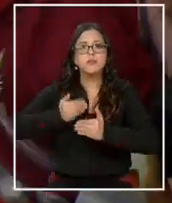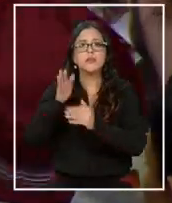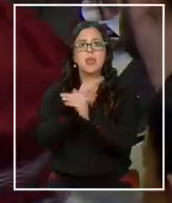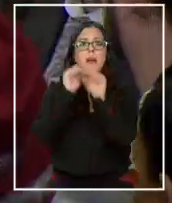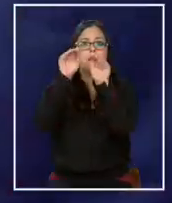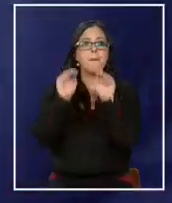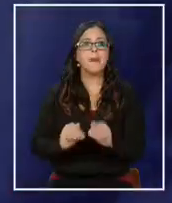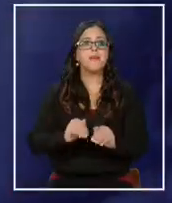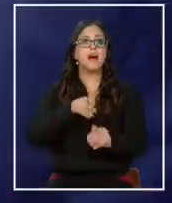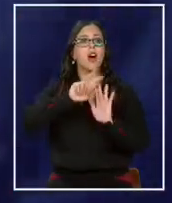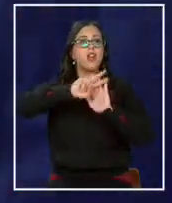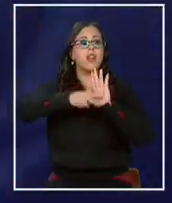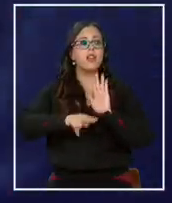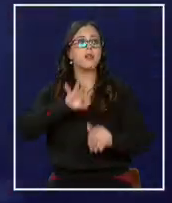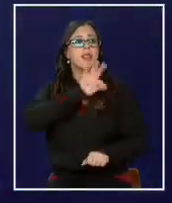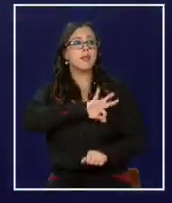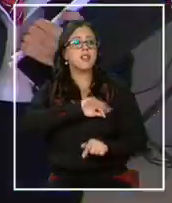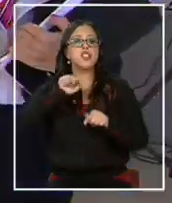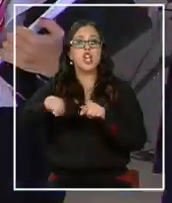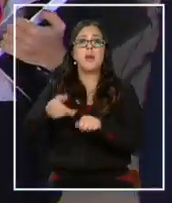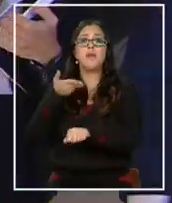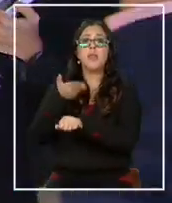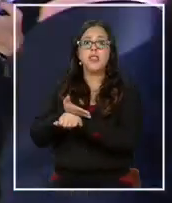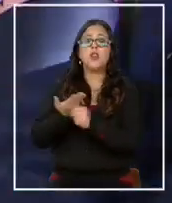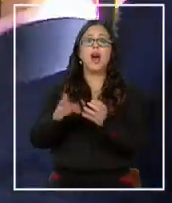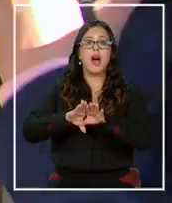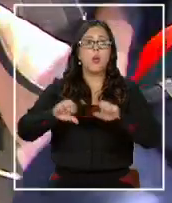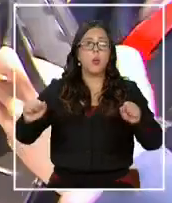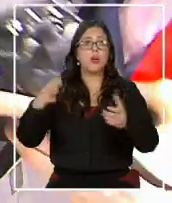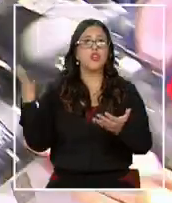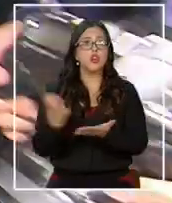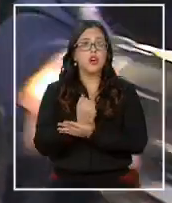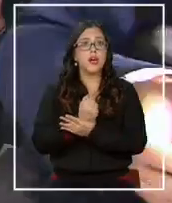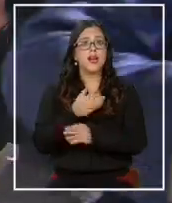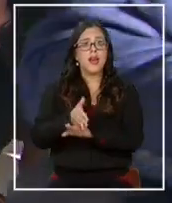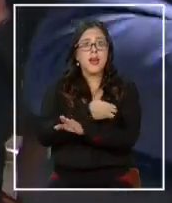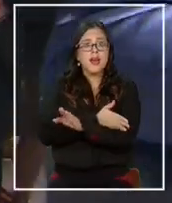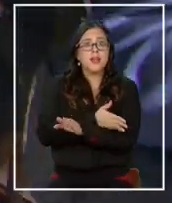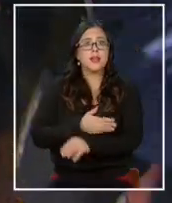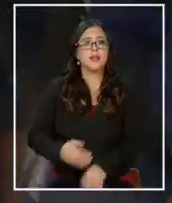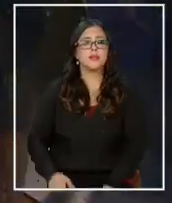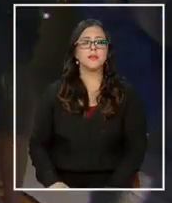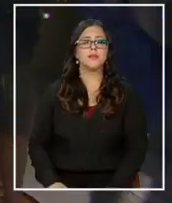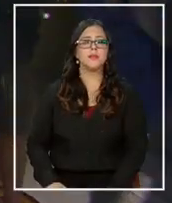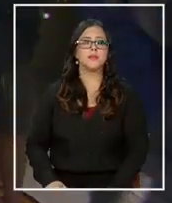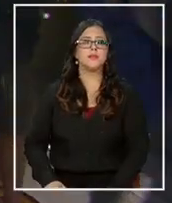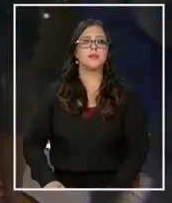con la reforma de pensiones, donde hizo un llamado a llegar a acuerdos lo antes posible.